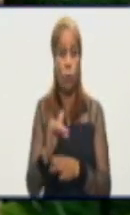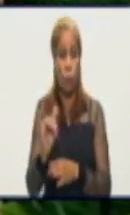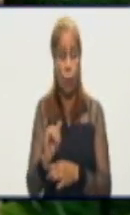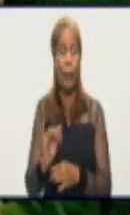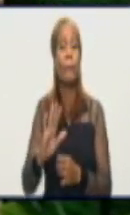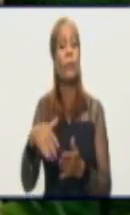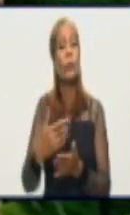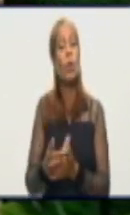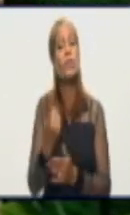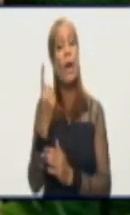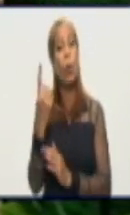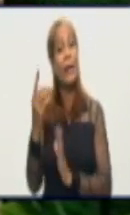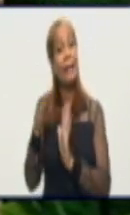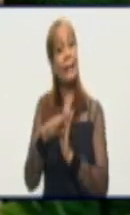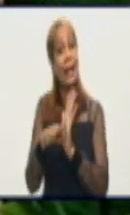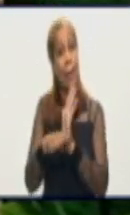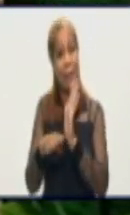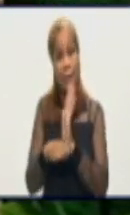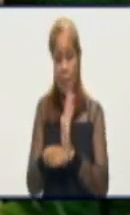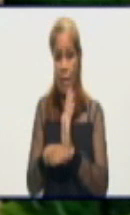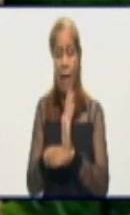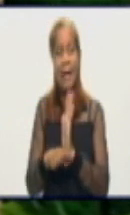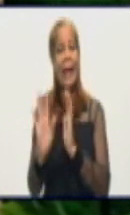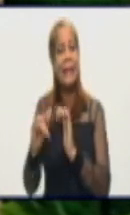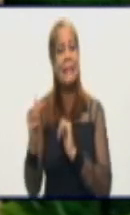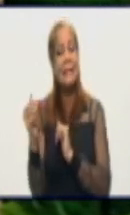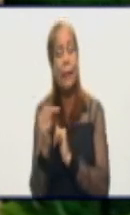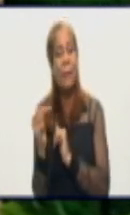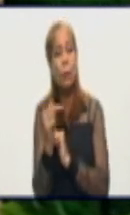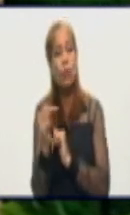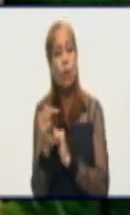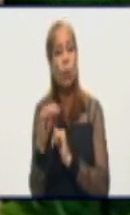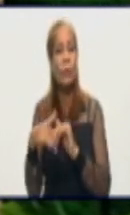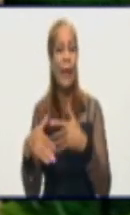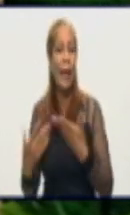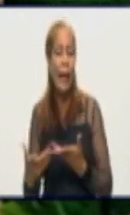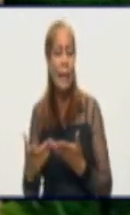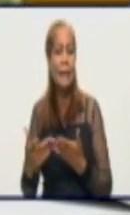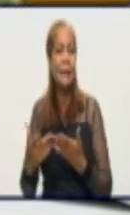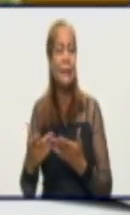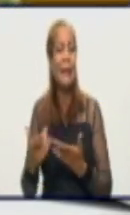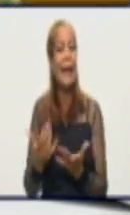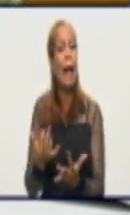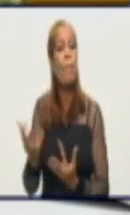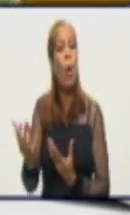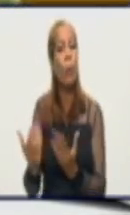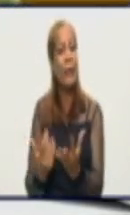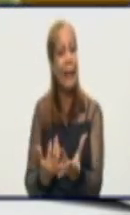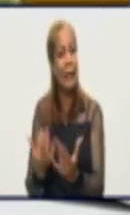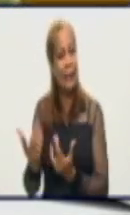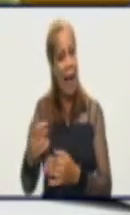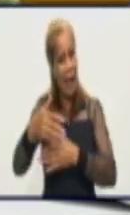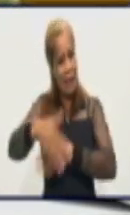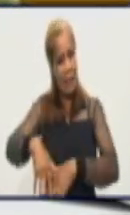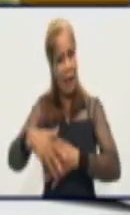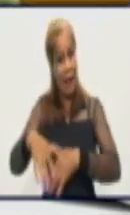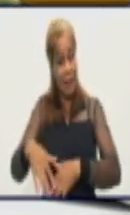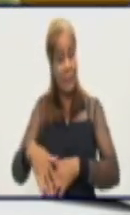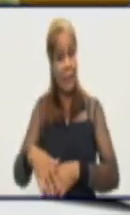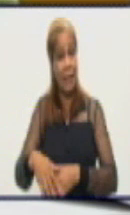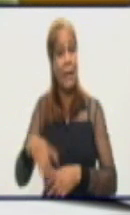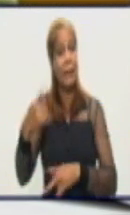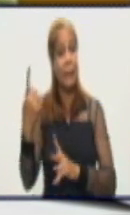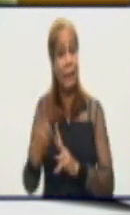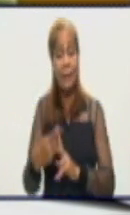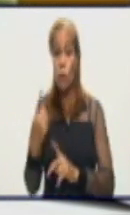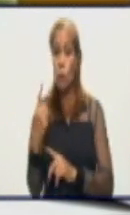está encaminada a disminución de la movilidad, pero que en esta etapa se refuerza la disminución de la movilidad y se concentra solamente en las